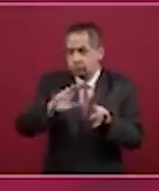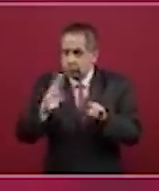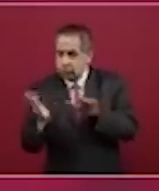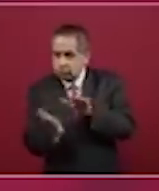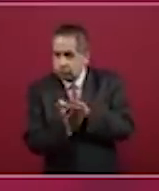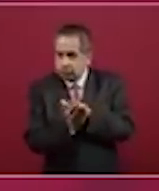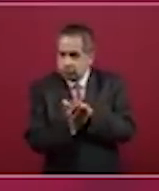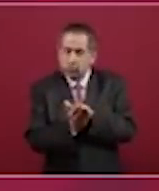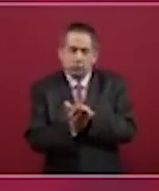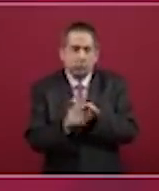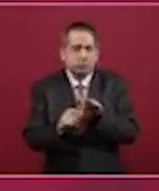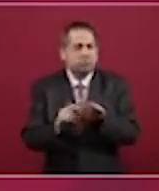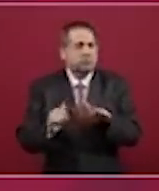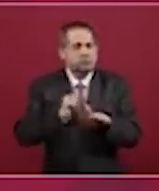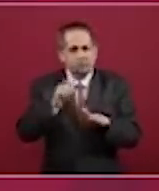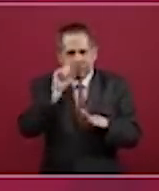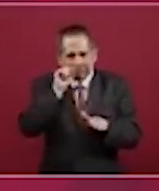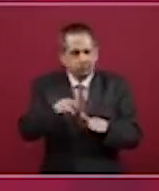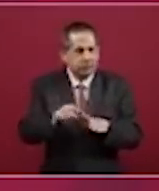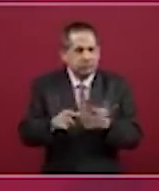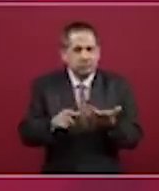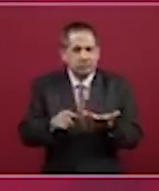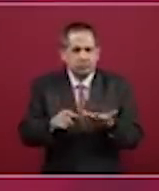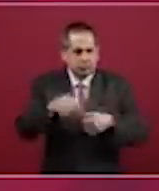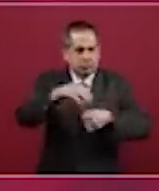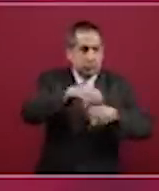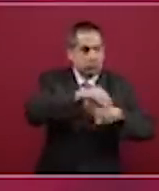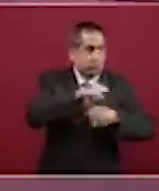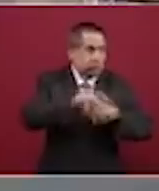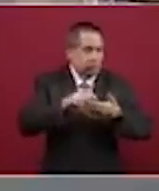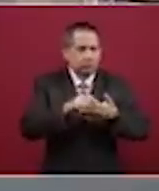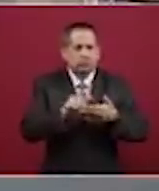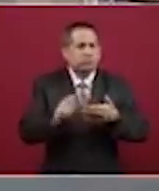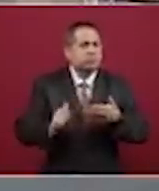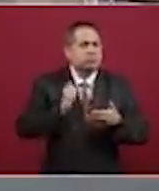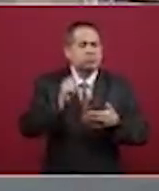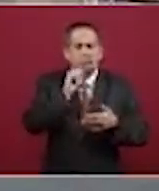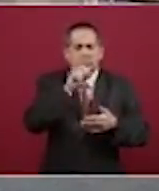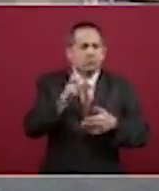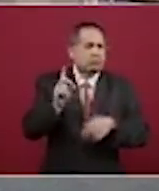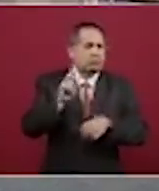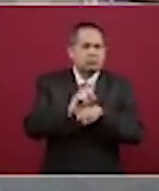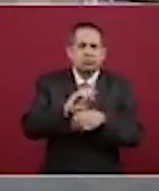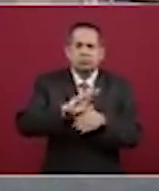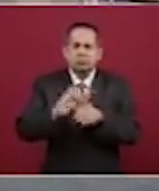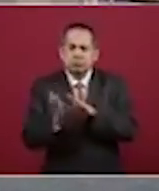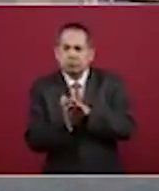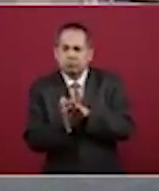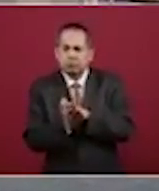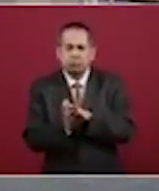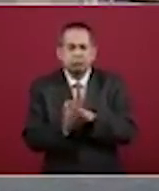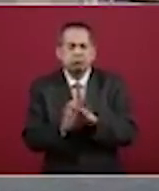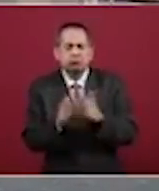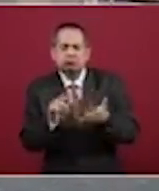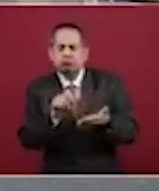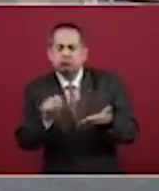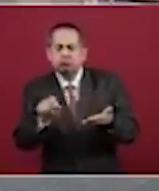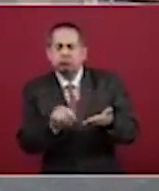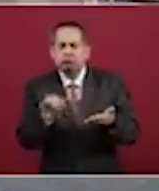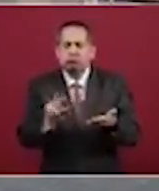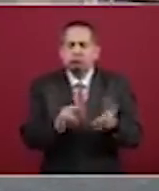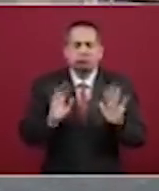es aprovechar de que se va a llevar a cabo una elección a mediados del